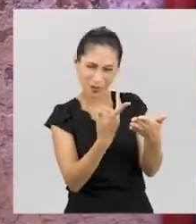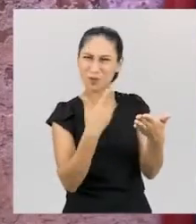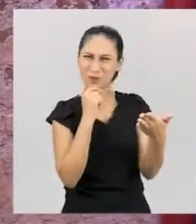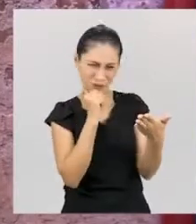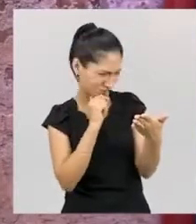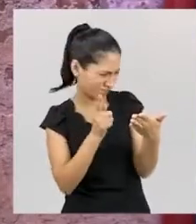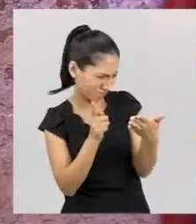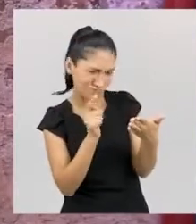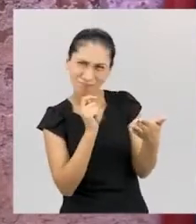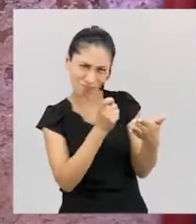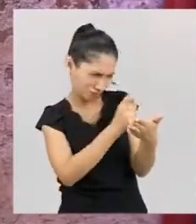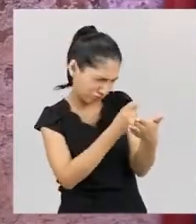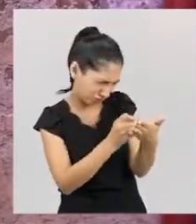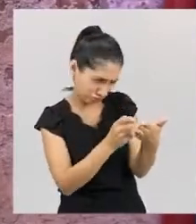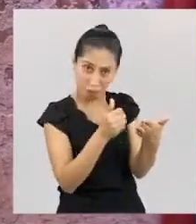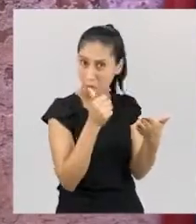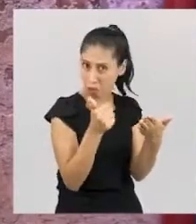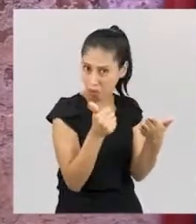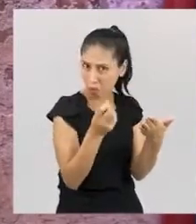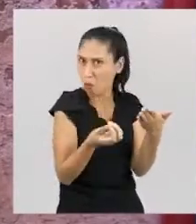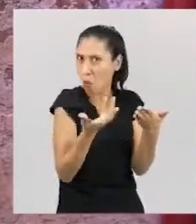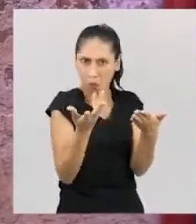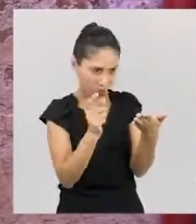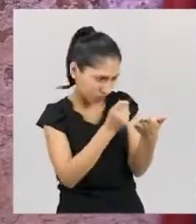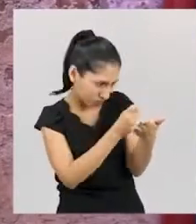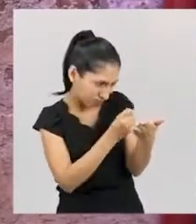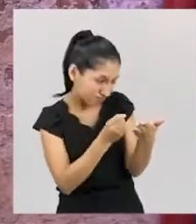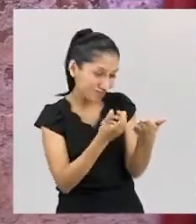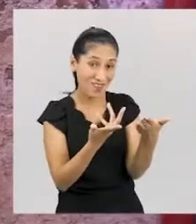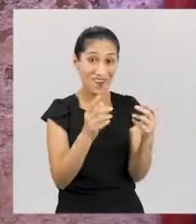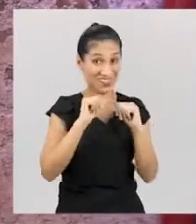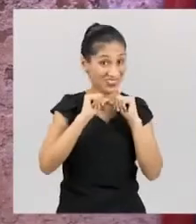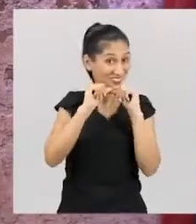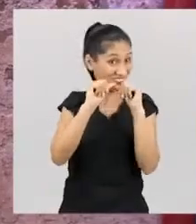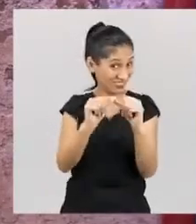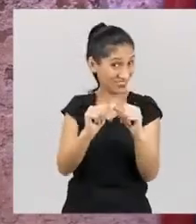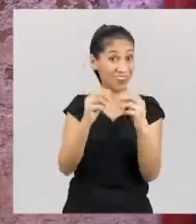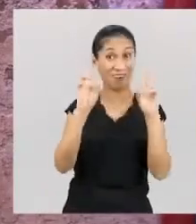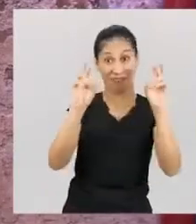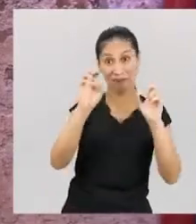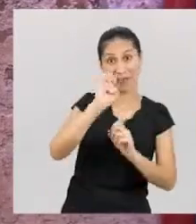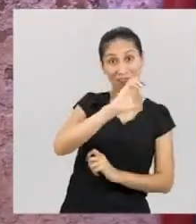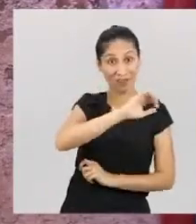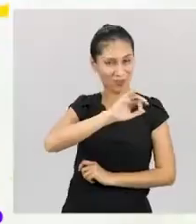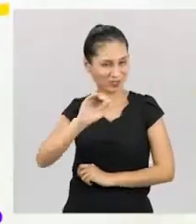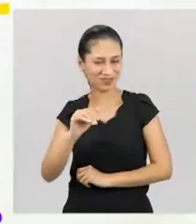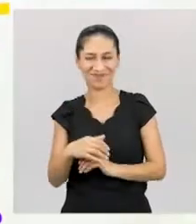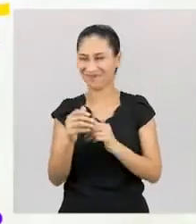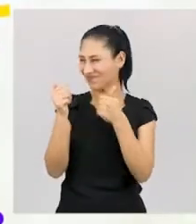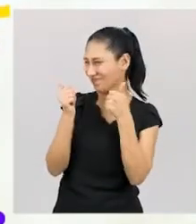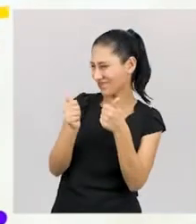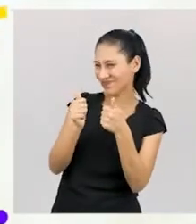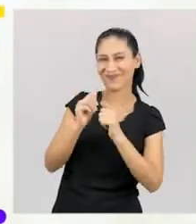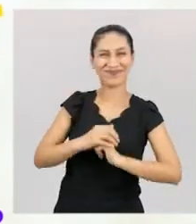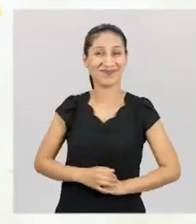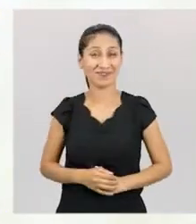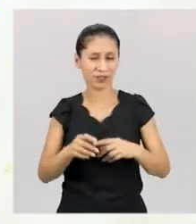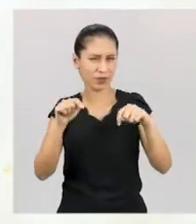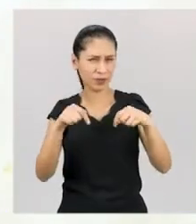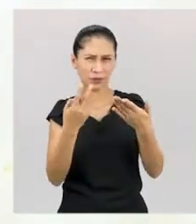qué manera podemos comprobar que hayamos realizado bien nuestros cálculos de ecuaciones e inecuaciones.